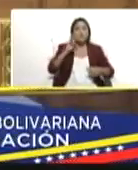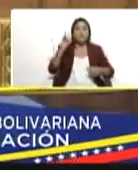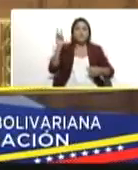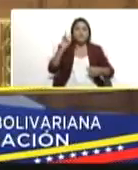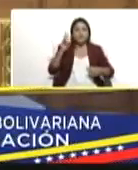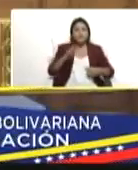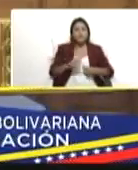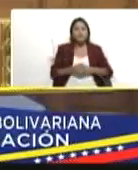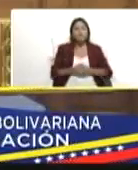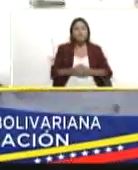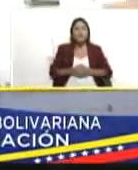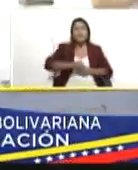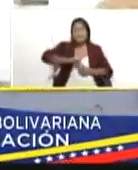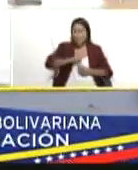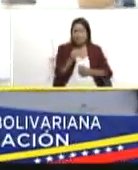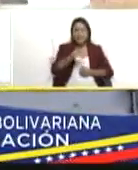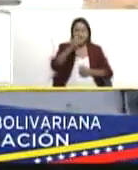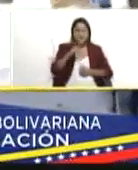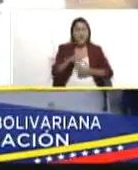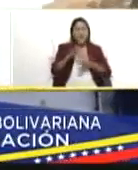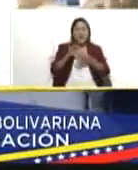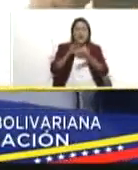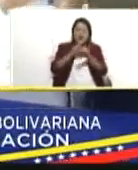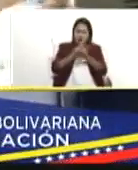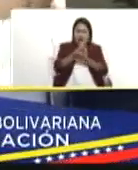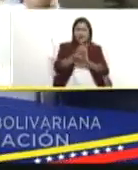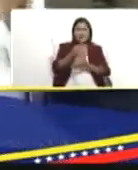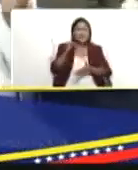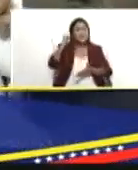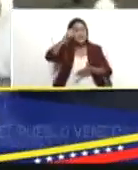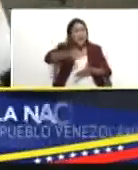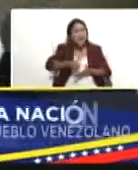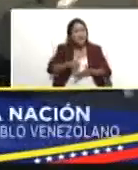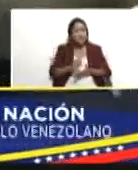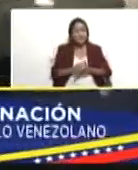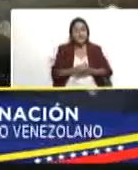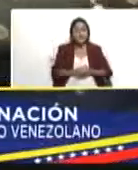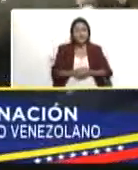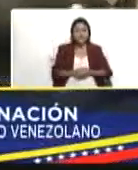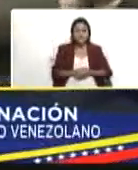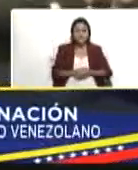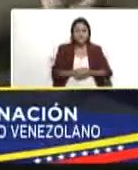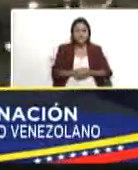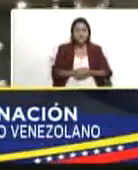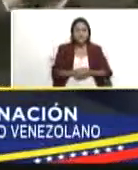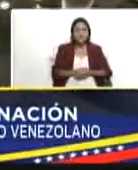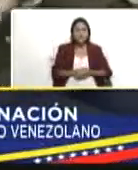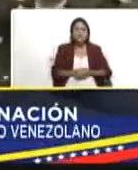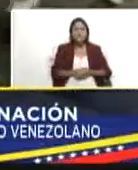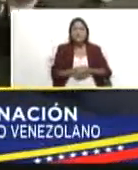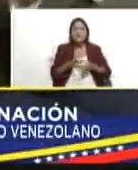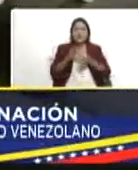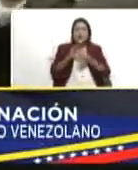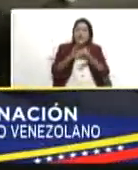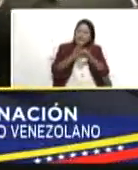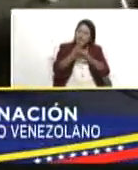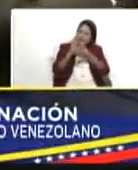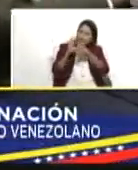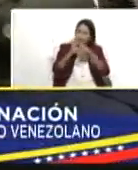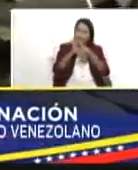policial leales siempre leales siempre lealtad y